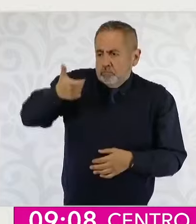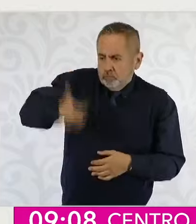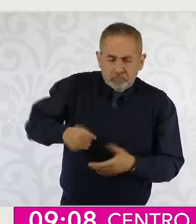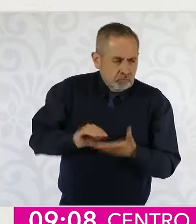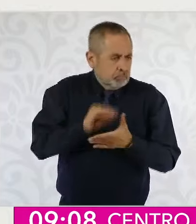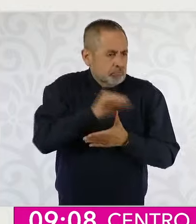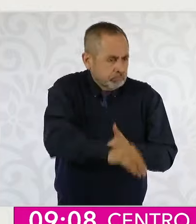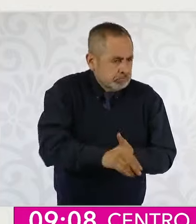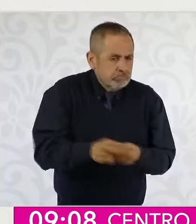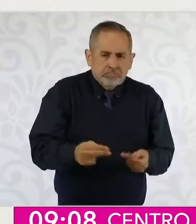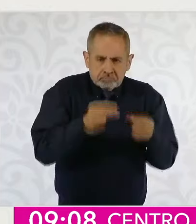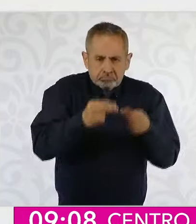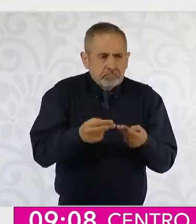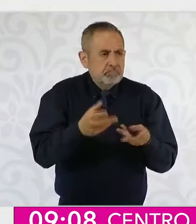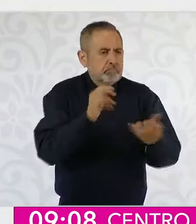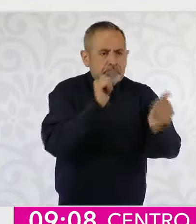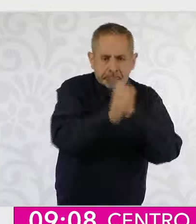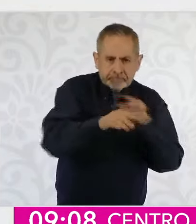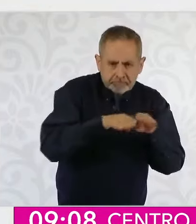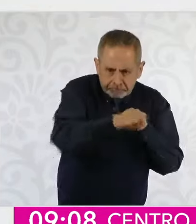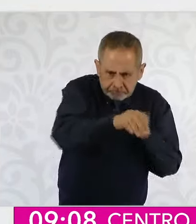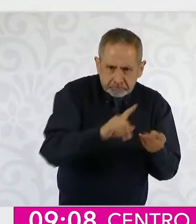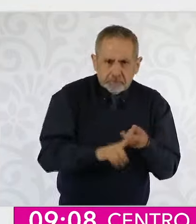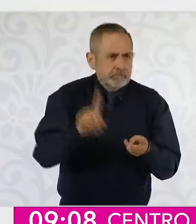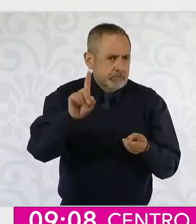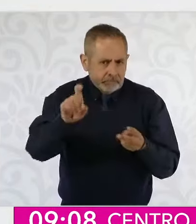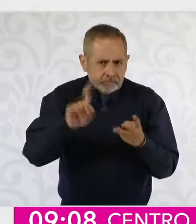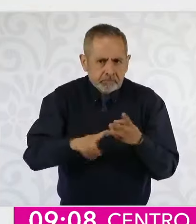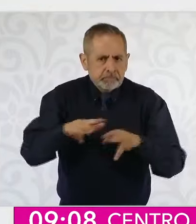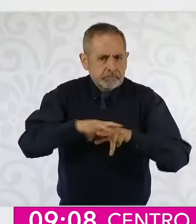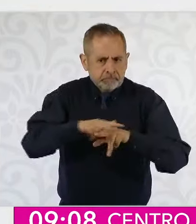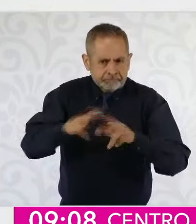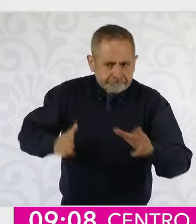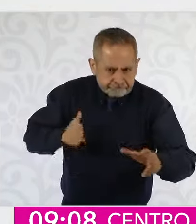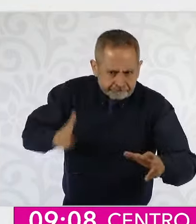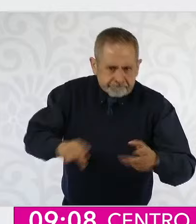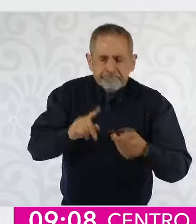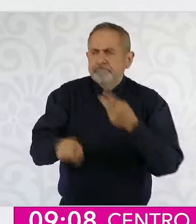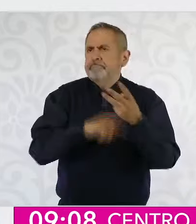en carreteras, en agua, en trenes